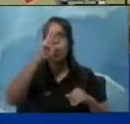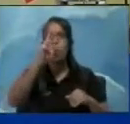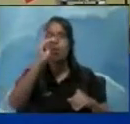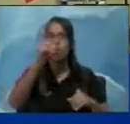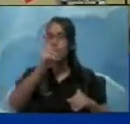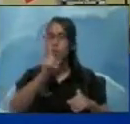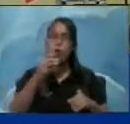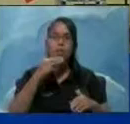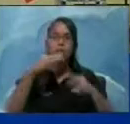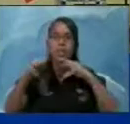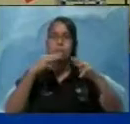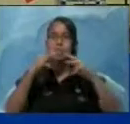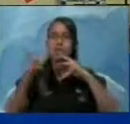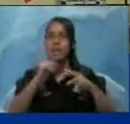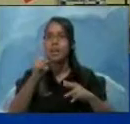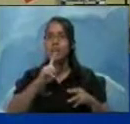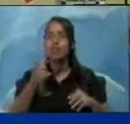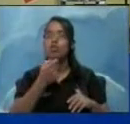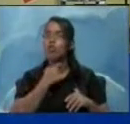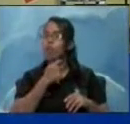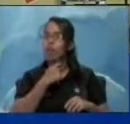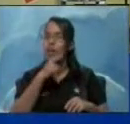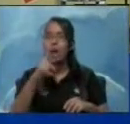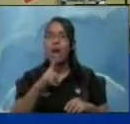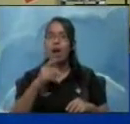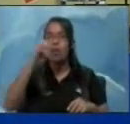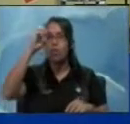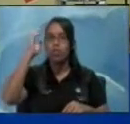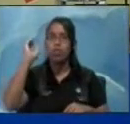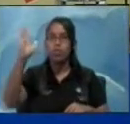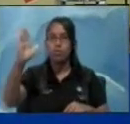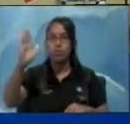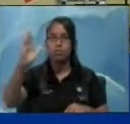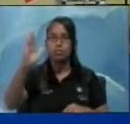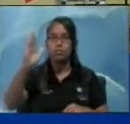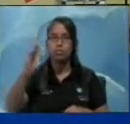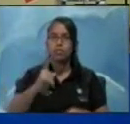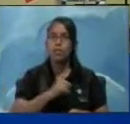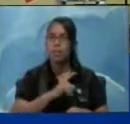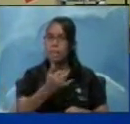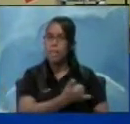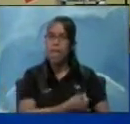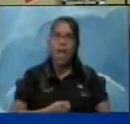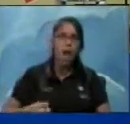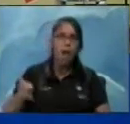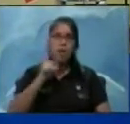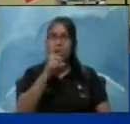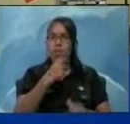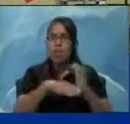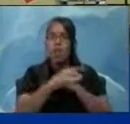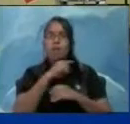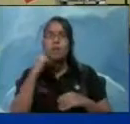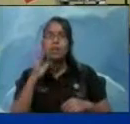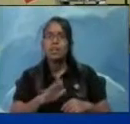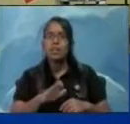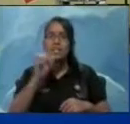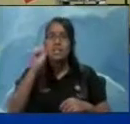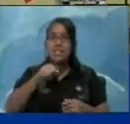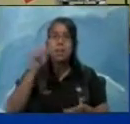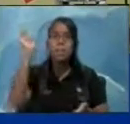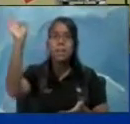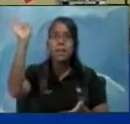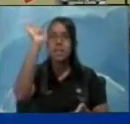mensaje que eso no le agrada al Señor de hambre no te vas a morir si predicas el